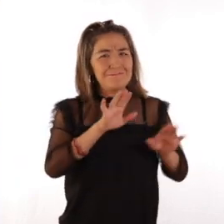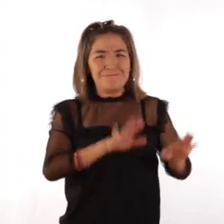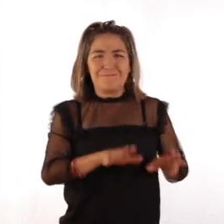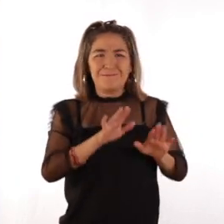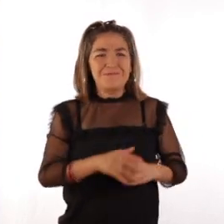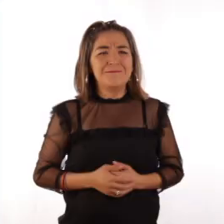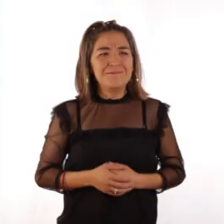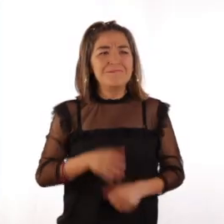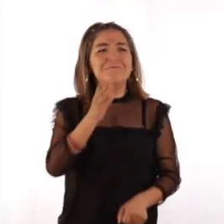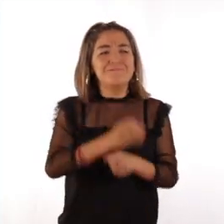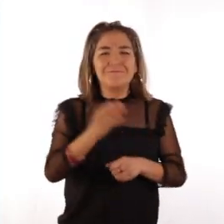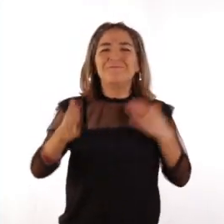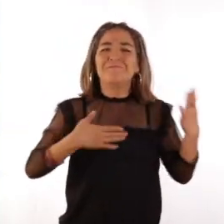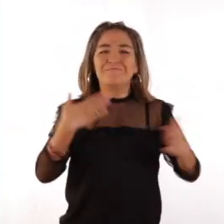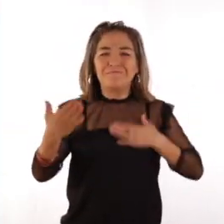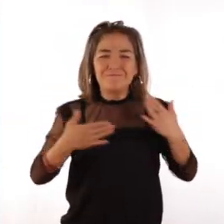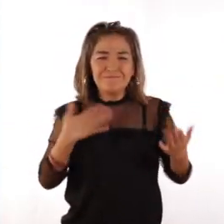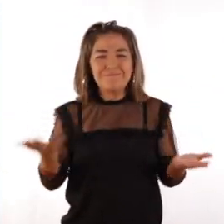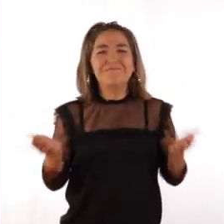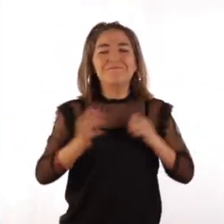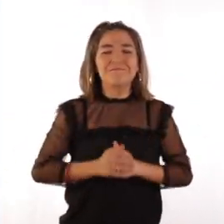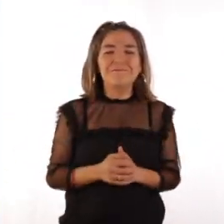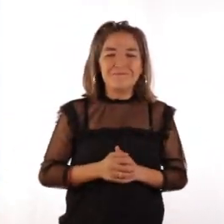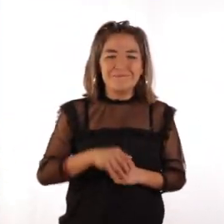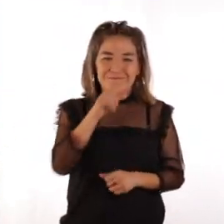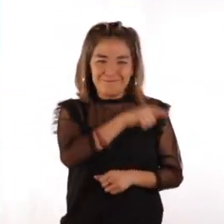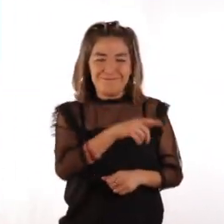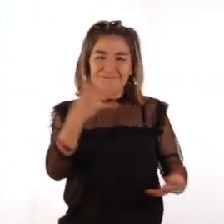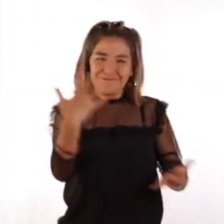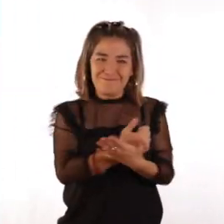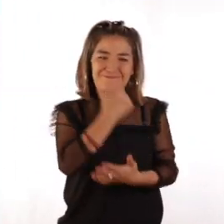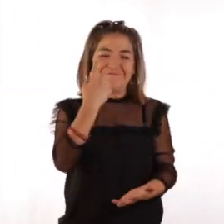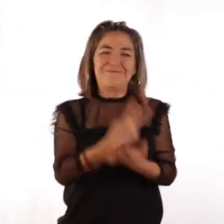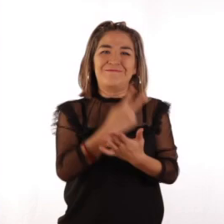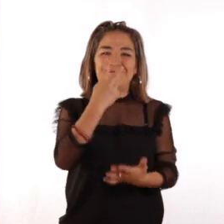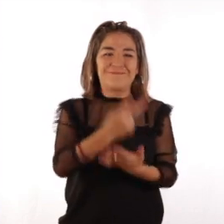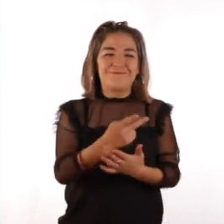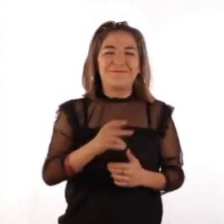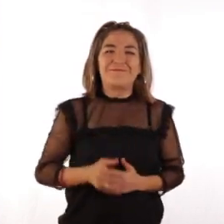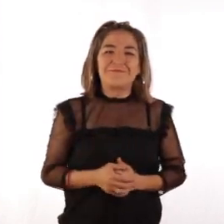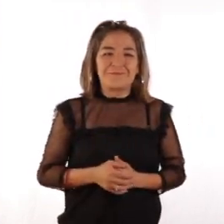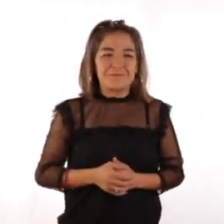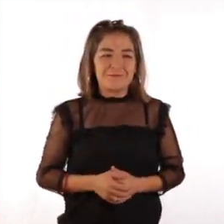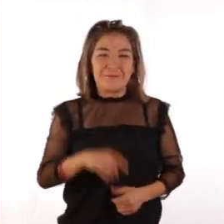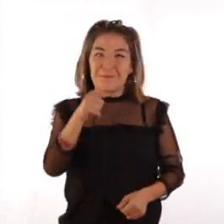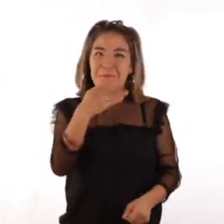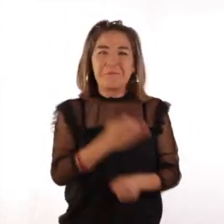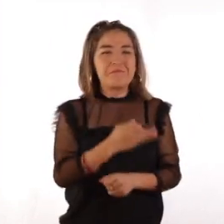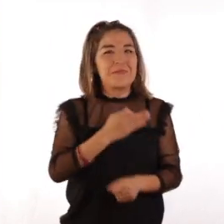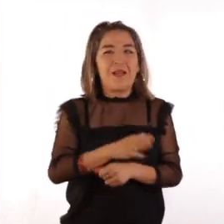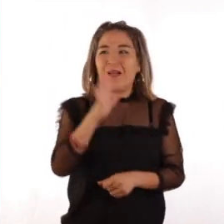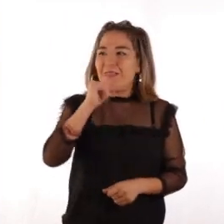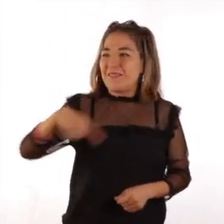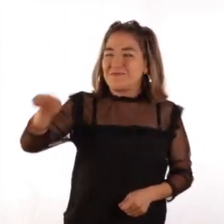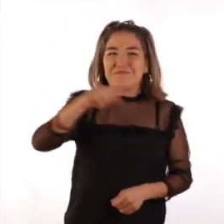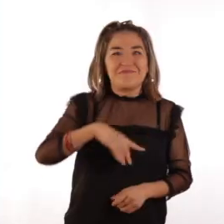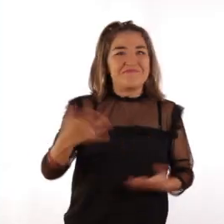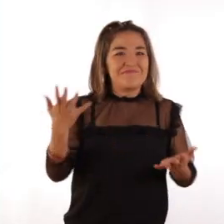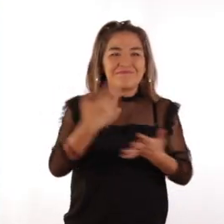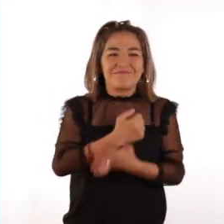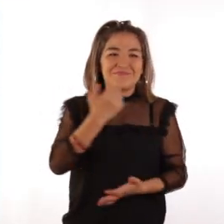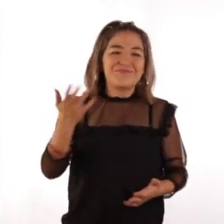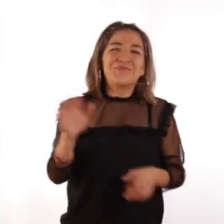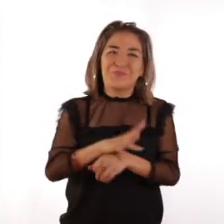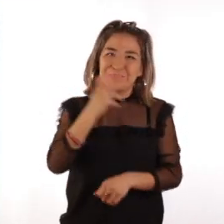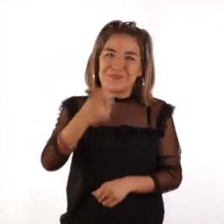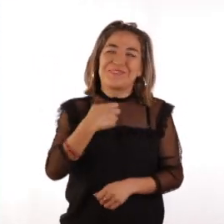qué? Estamos aquí para divertirnos y bueno, para que te lleves el premio mayor. Nadie se lo ha llevado hasta ahora, ¿eh?